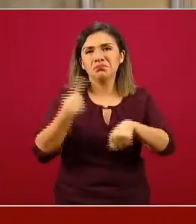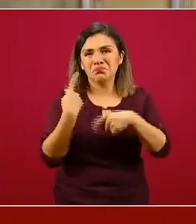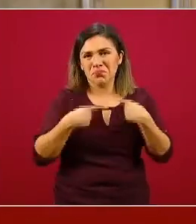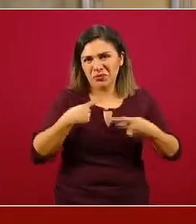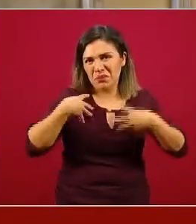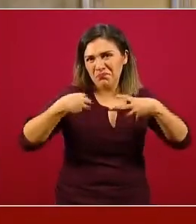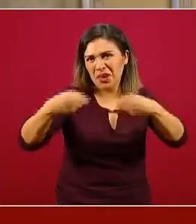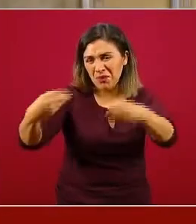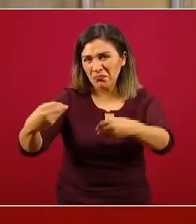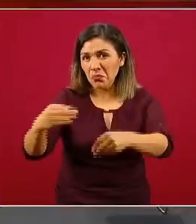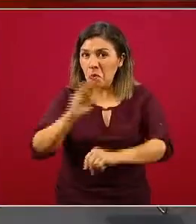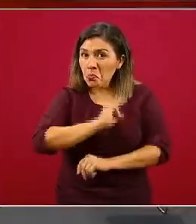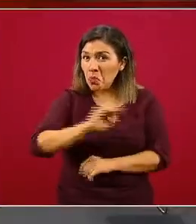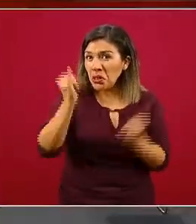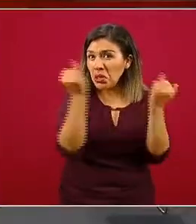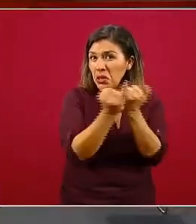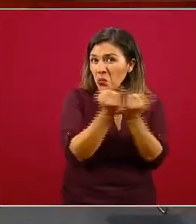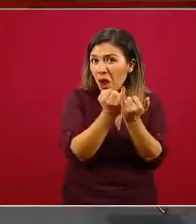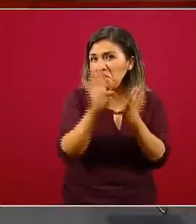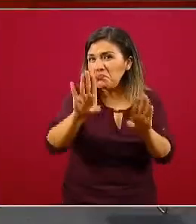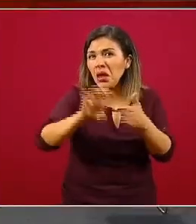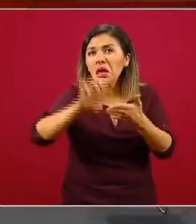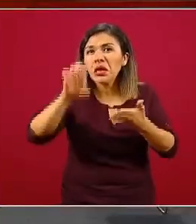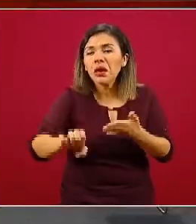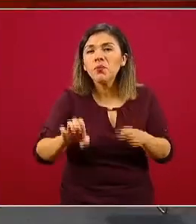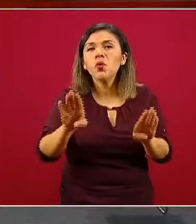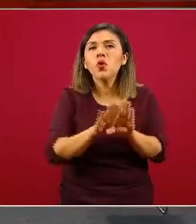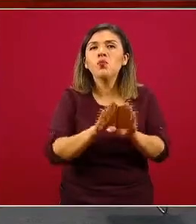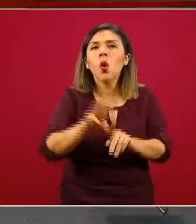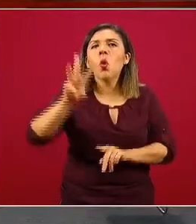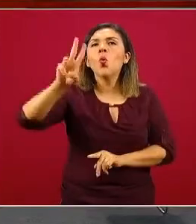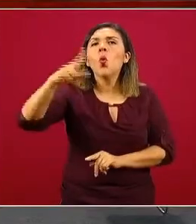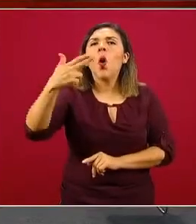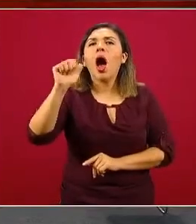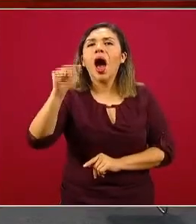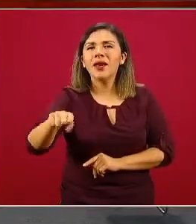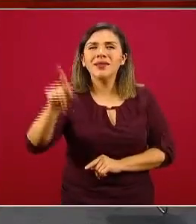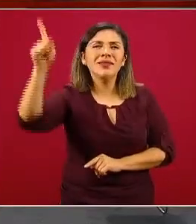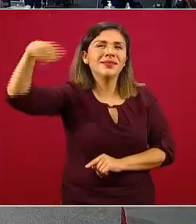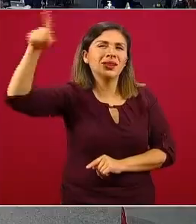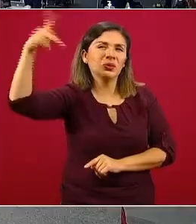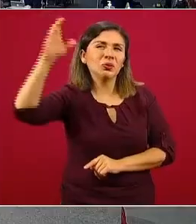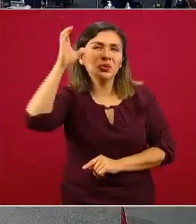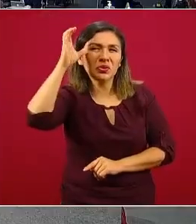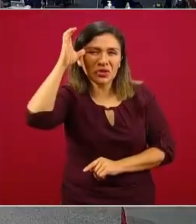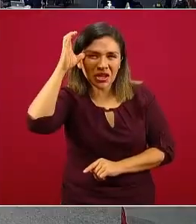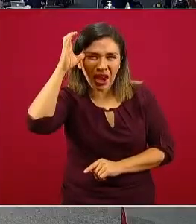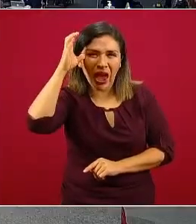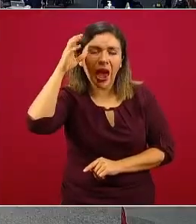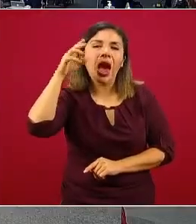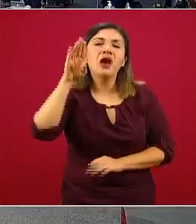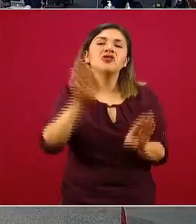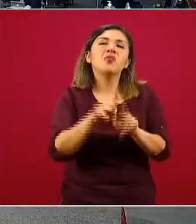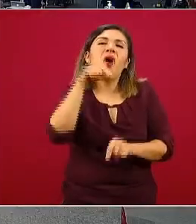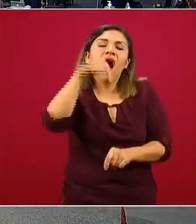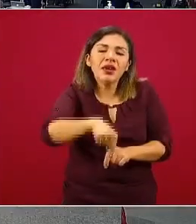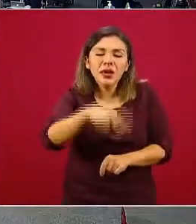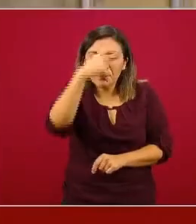casos similares, por ejemplo, ahora sí como llamémosle, en el Wuhan de la zona oriente, llamémosle